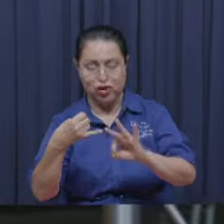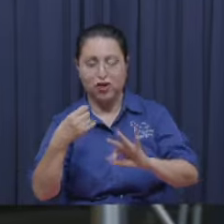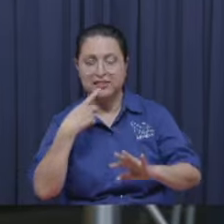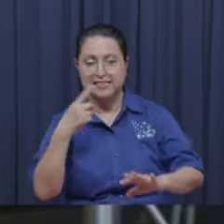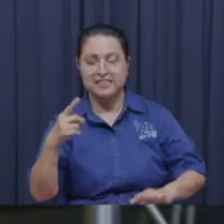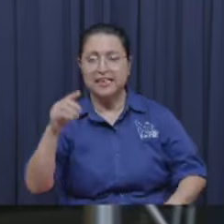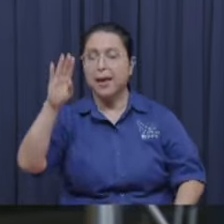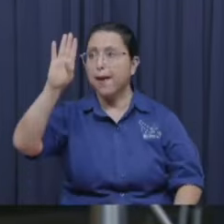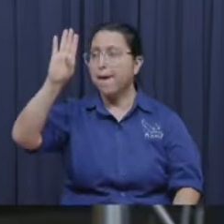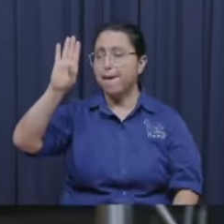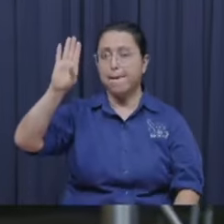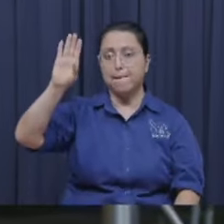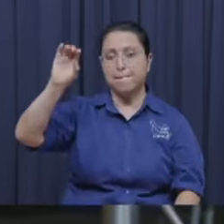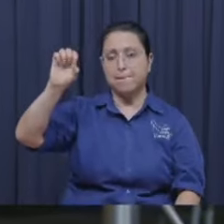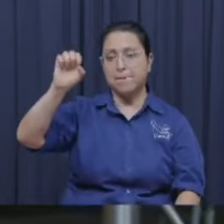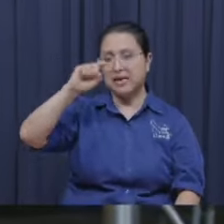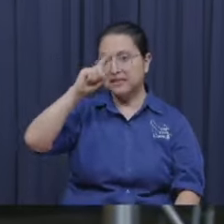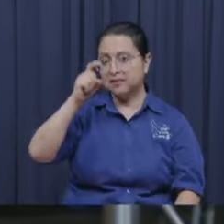bestia.